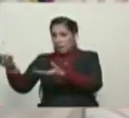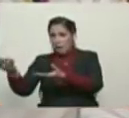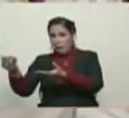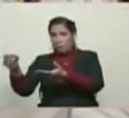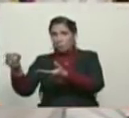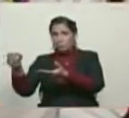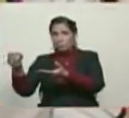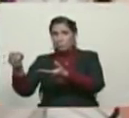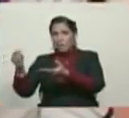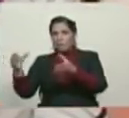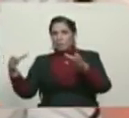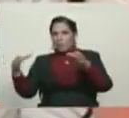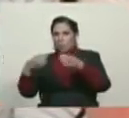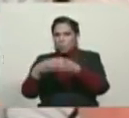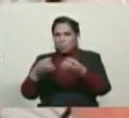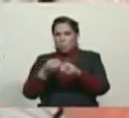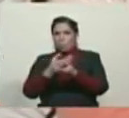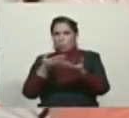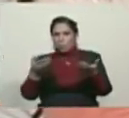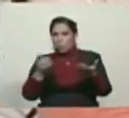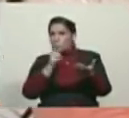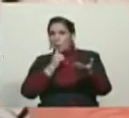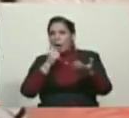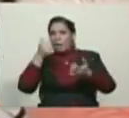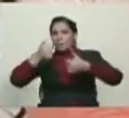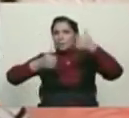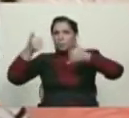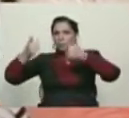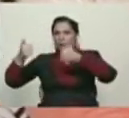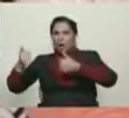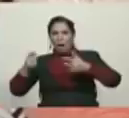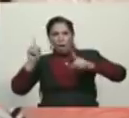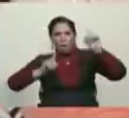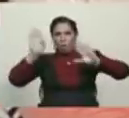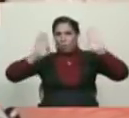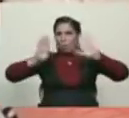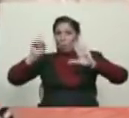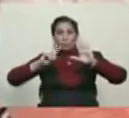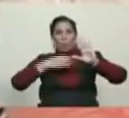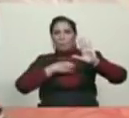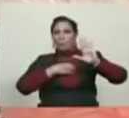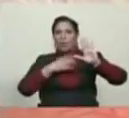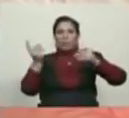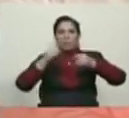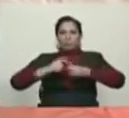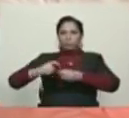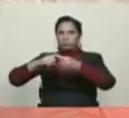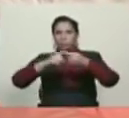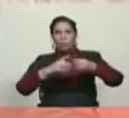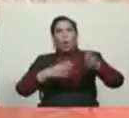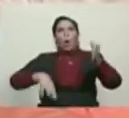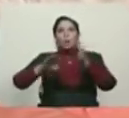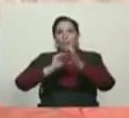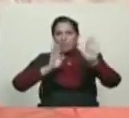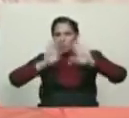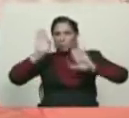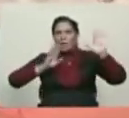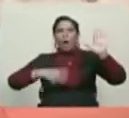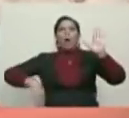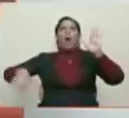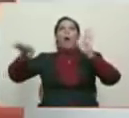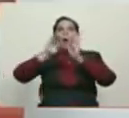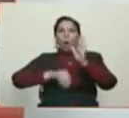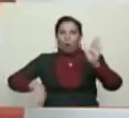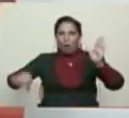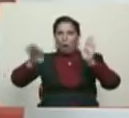Reúnen, ustedes que no son diputados, no pueden estar aquí, solo los diputados, vuelven a la situación inicial. Ah, pero la